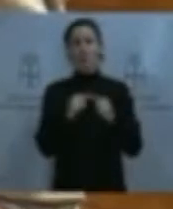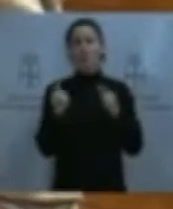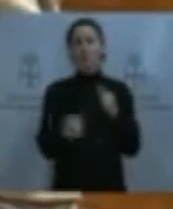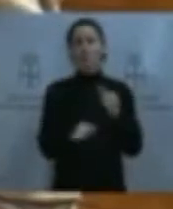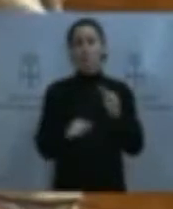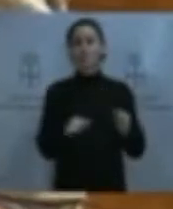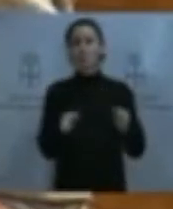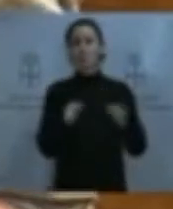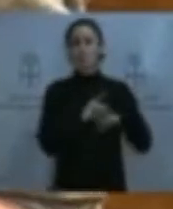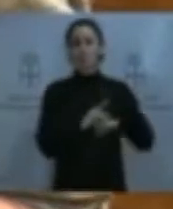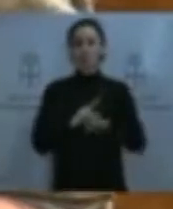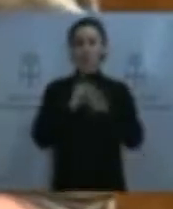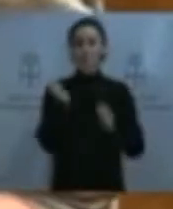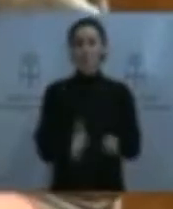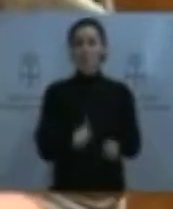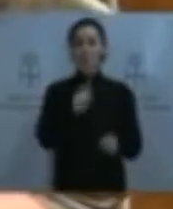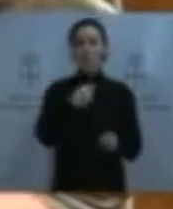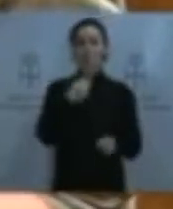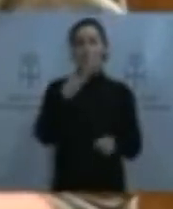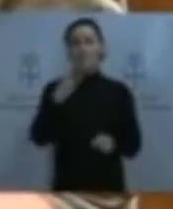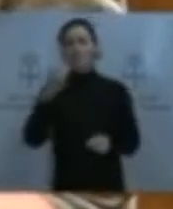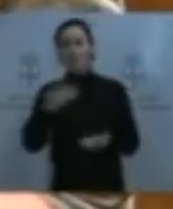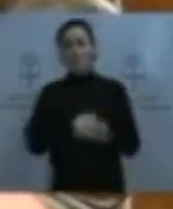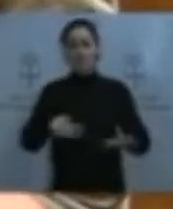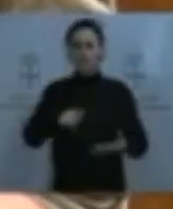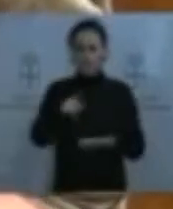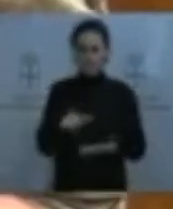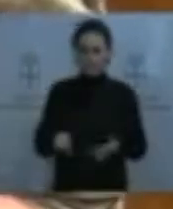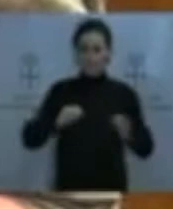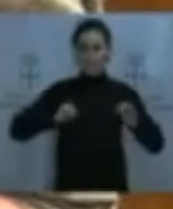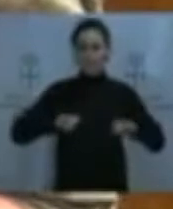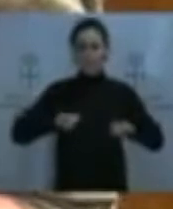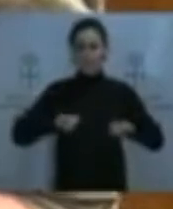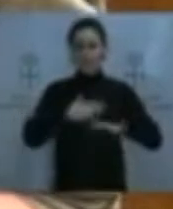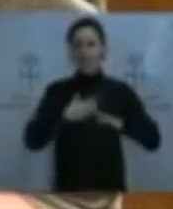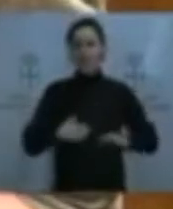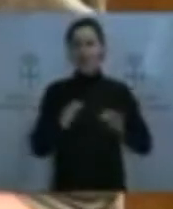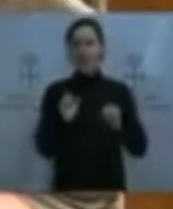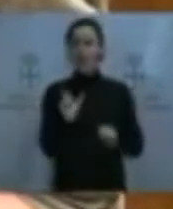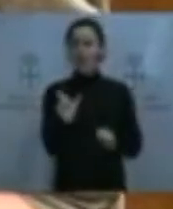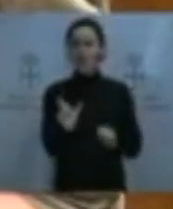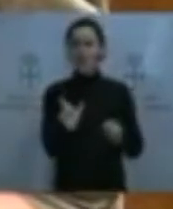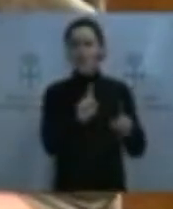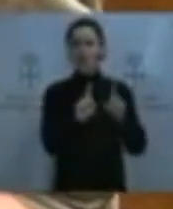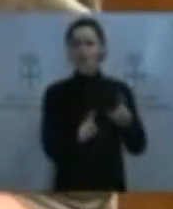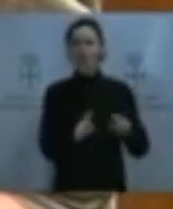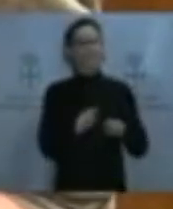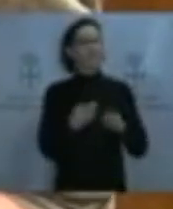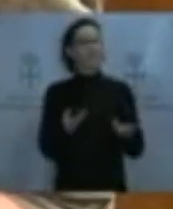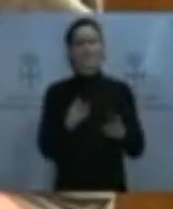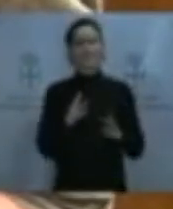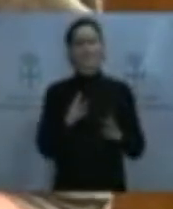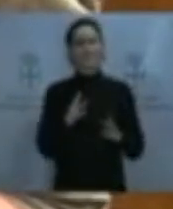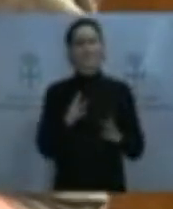hay un subconcepto muy concreto, el de orientación profesional, que partía de 1,34 millones de euros Y eso es exactamente lo dispuesto. Yo me pregunto para qué sirvió entonces la modificación